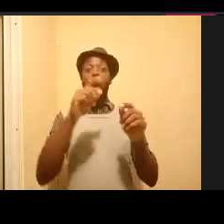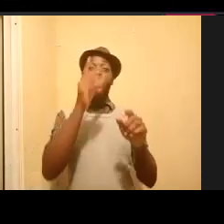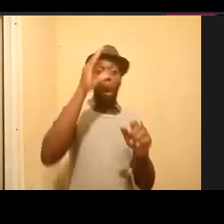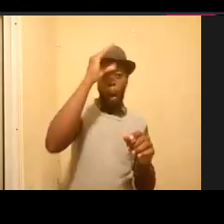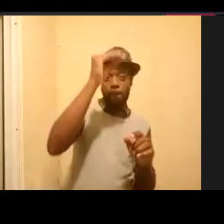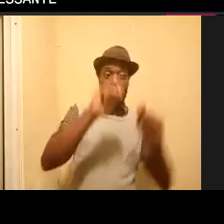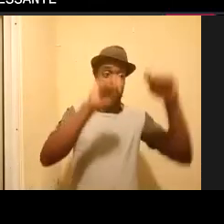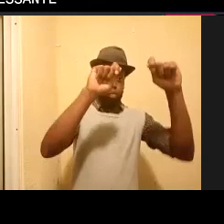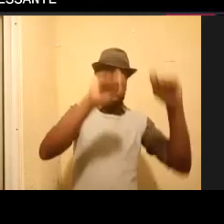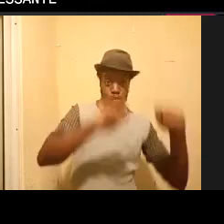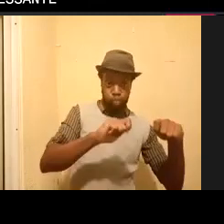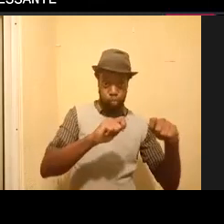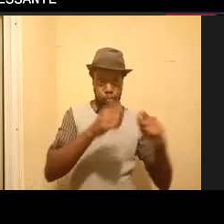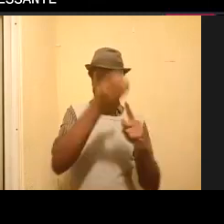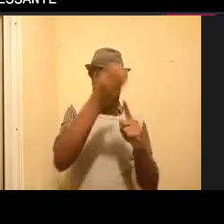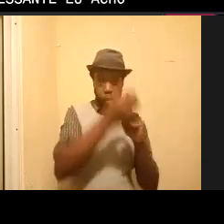muy buena, de hecho.